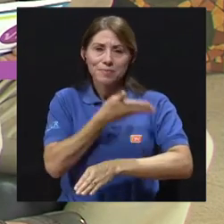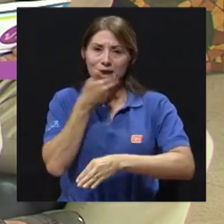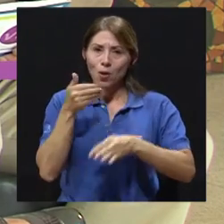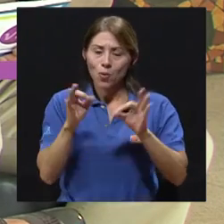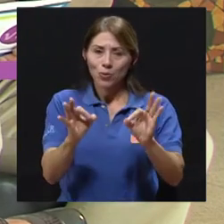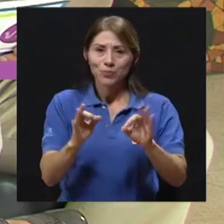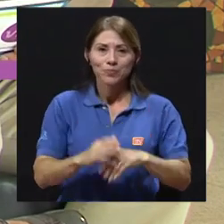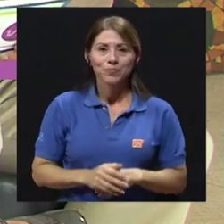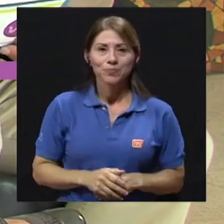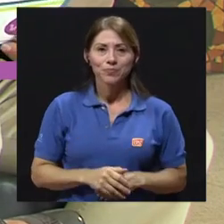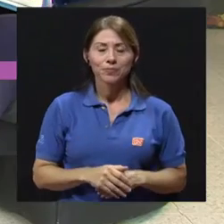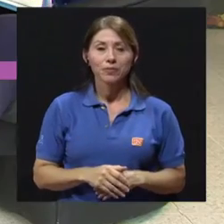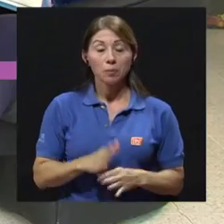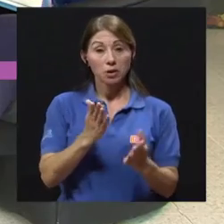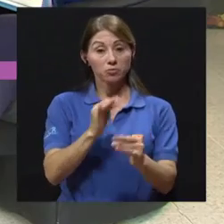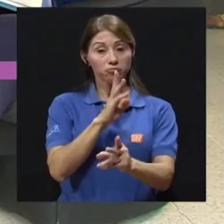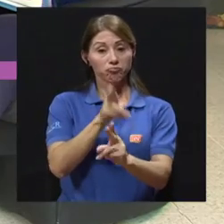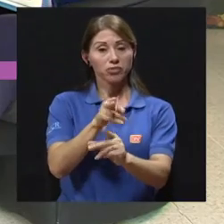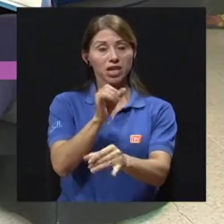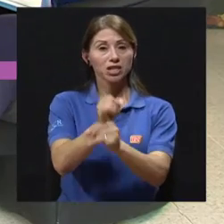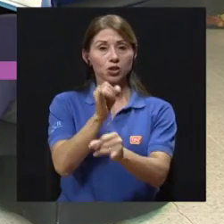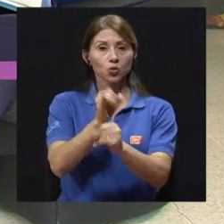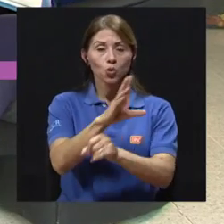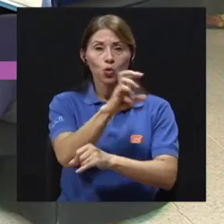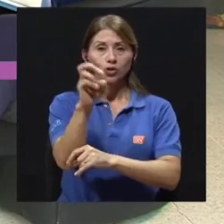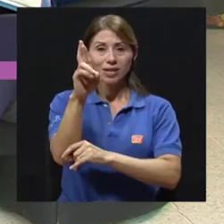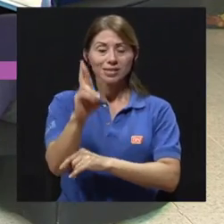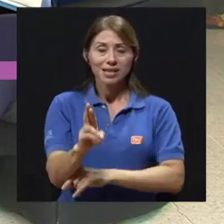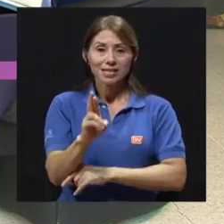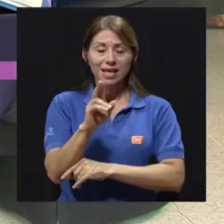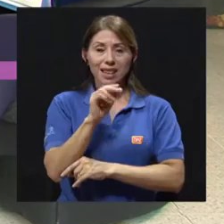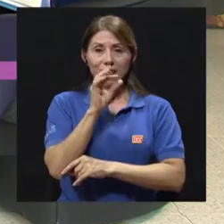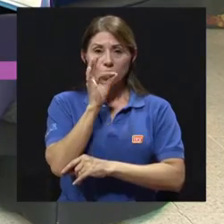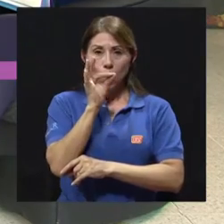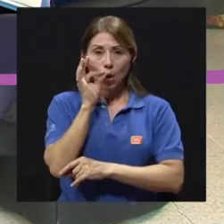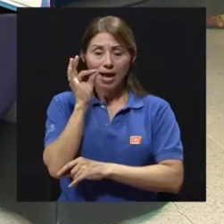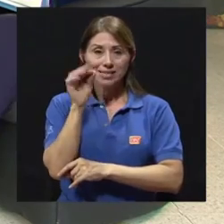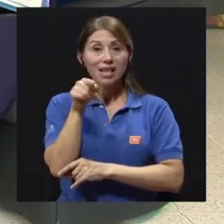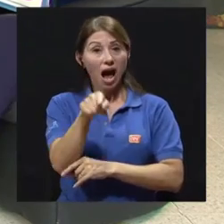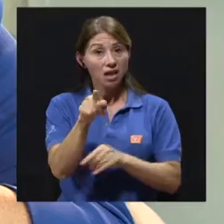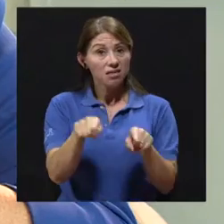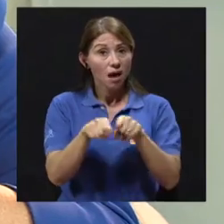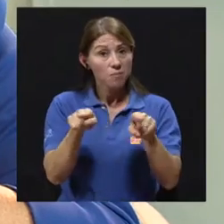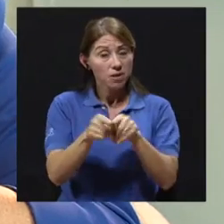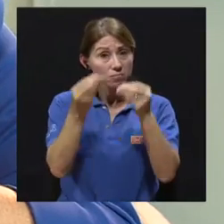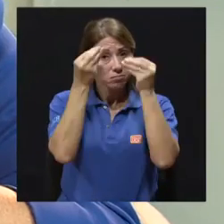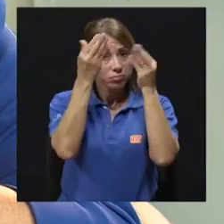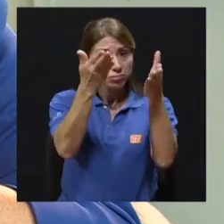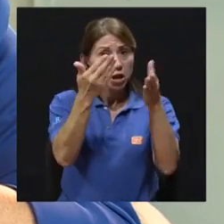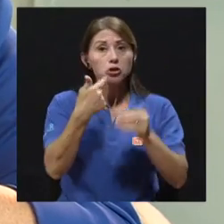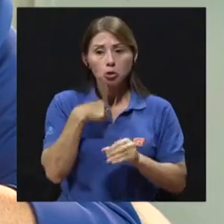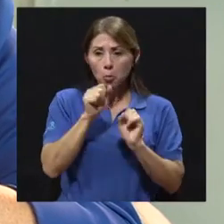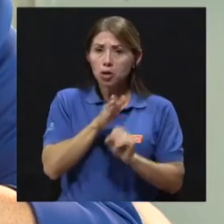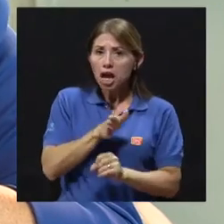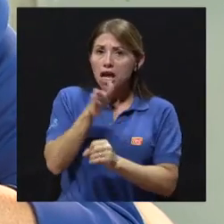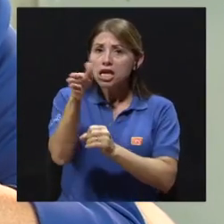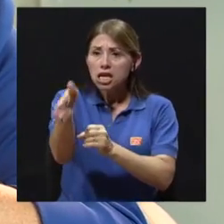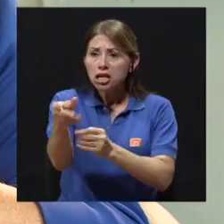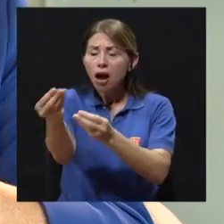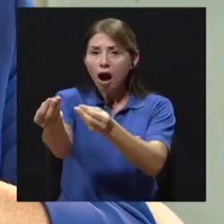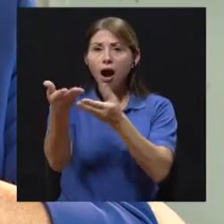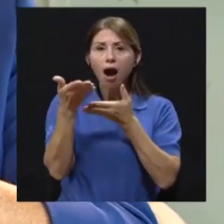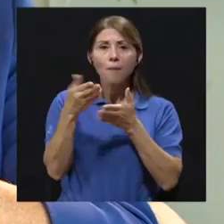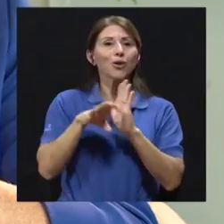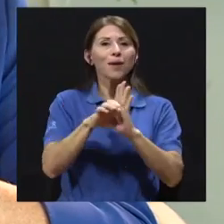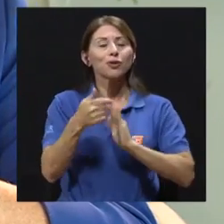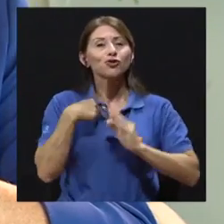mejor. Y en cuanto al Instituto Costarricense sobre Drogas, ahí se da información también. ¿Yo podría recurrir para que ustedes me brinden información, por